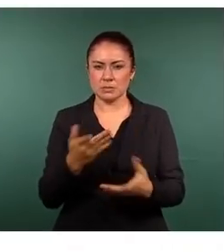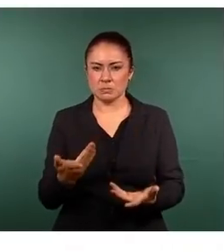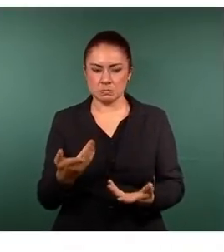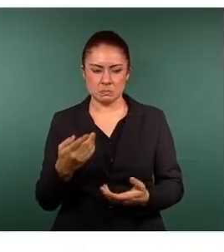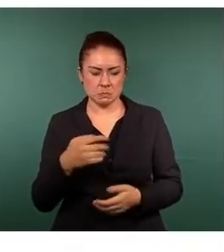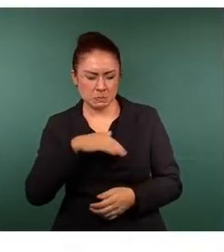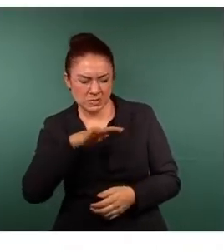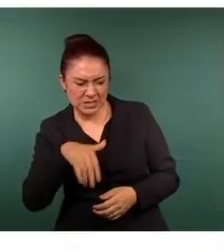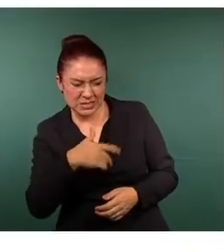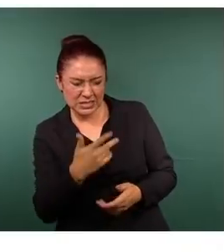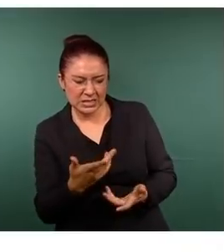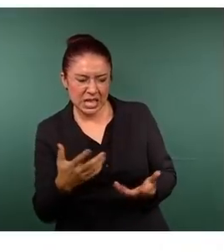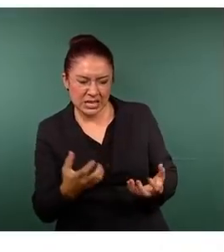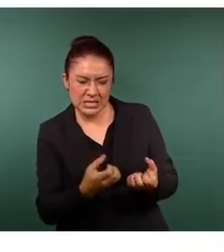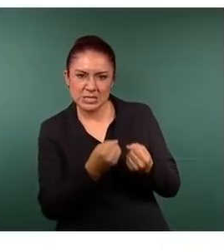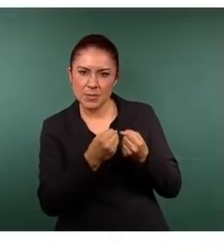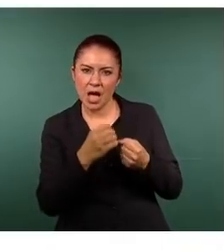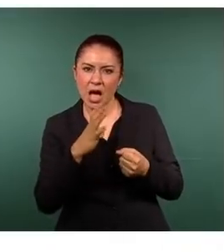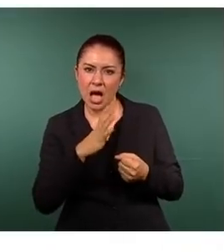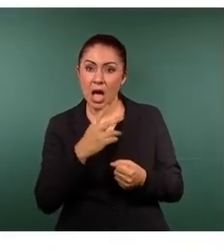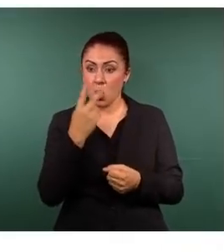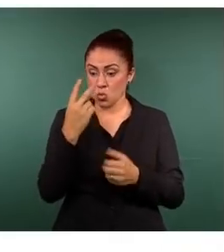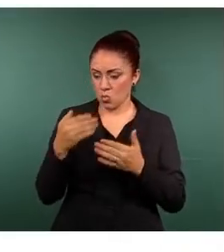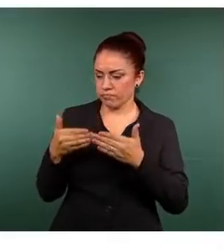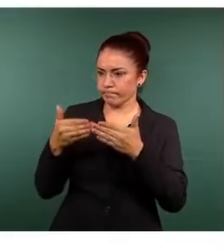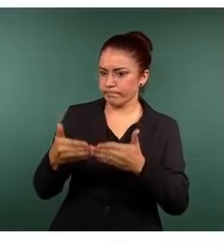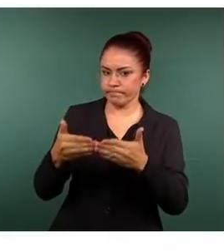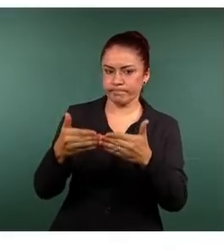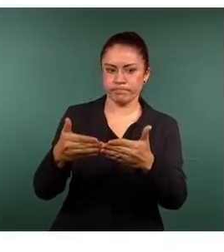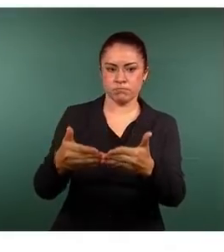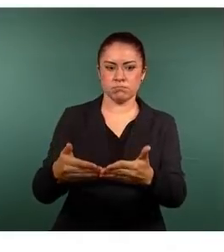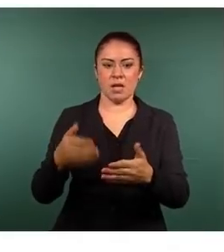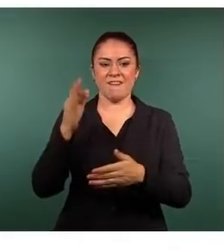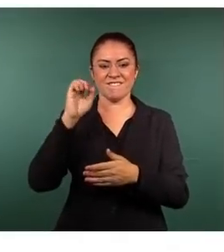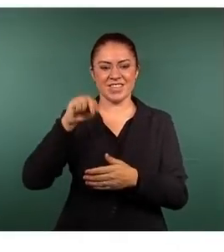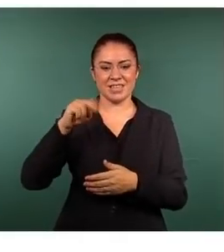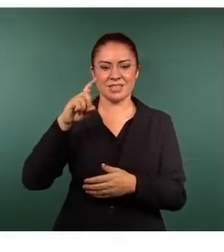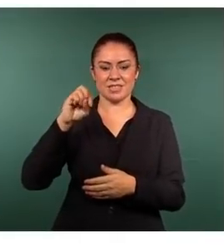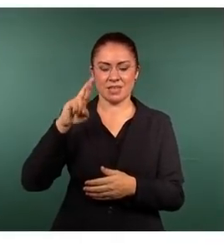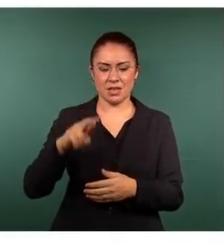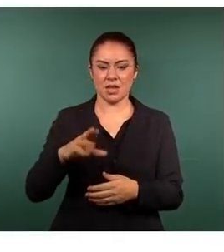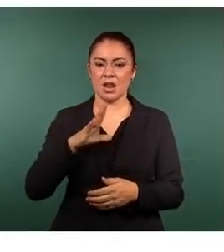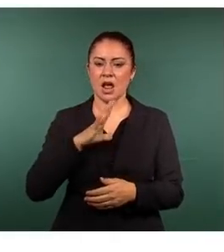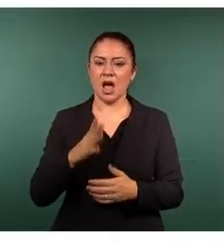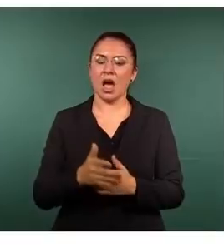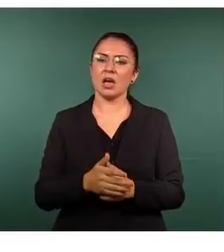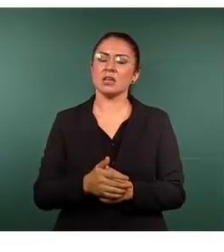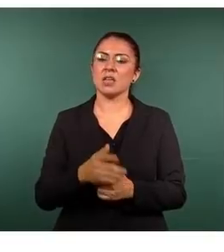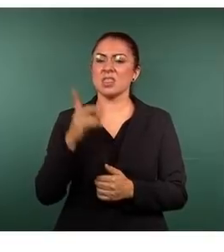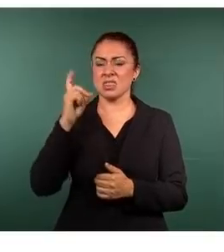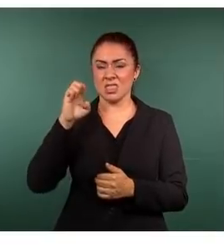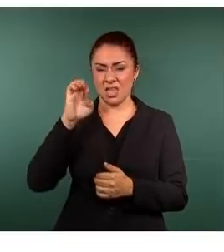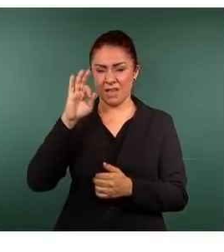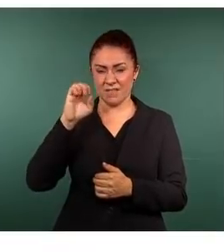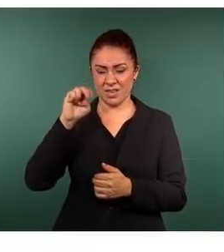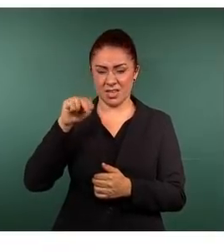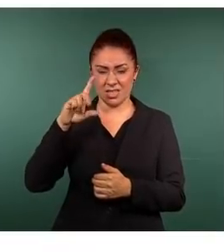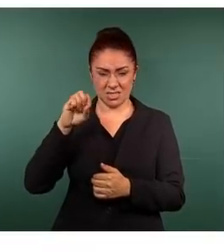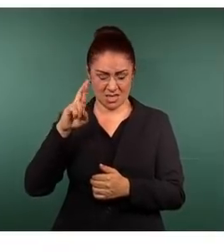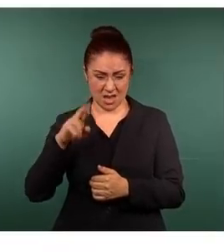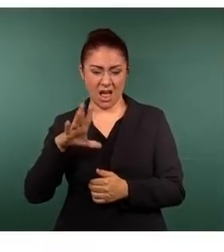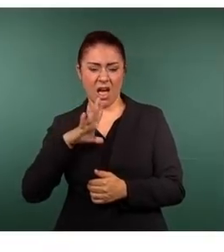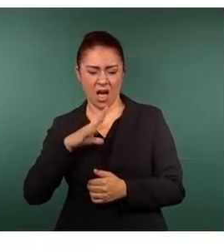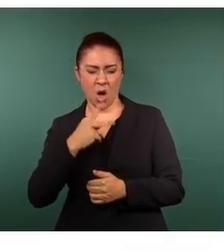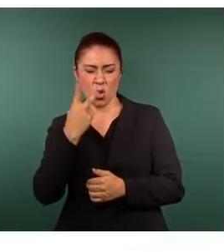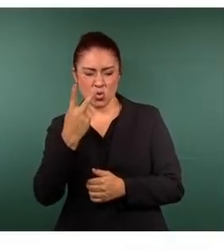tienen dos embarcaciones defender han realizado dos operaciones de esta naturaleza pero desde no no ha habido